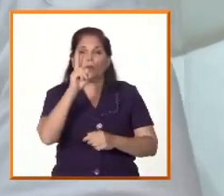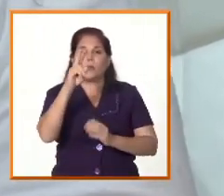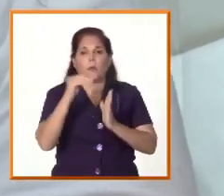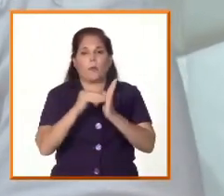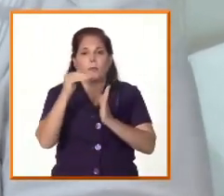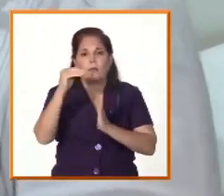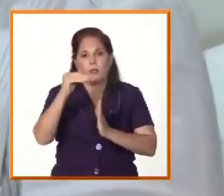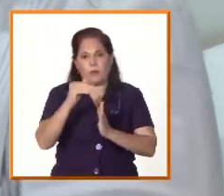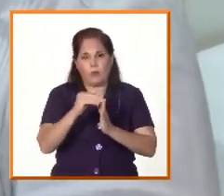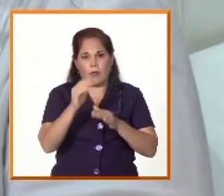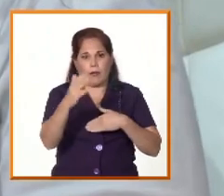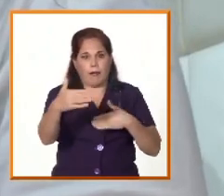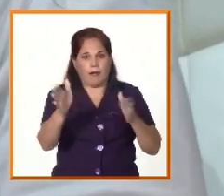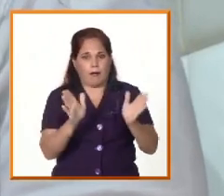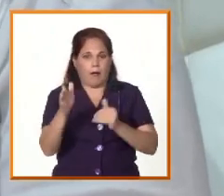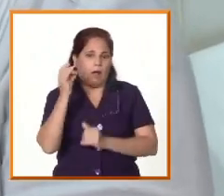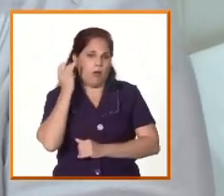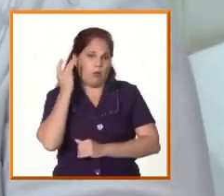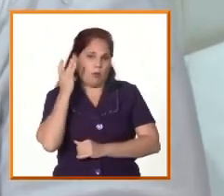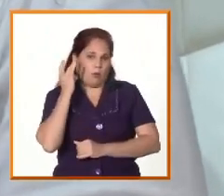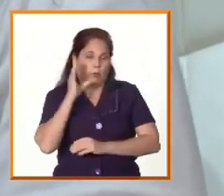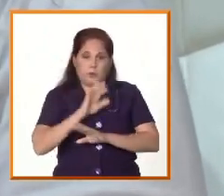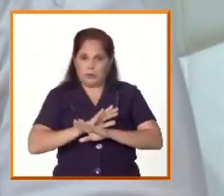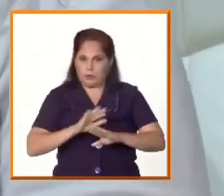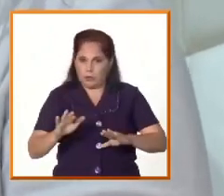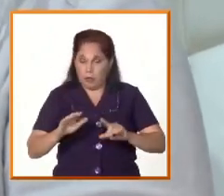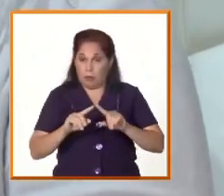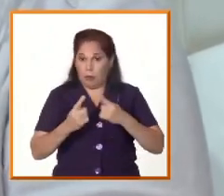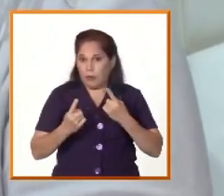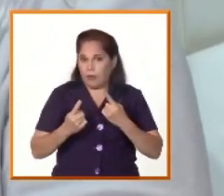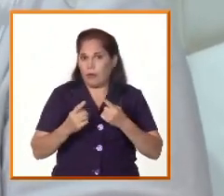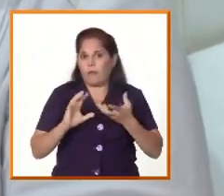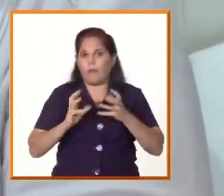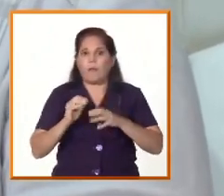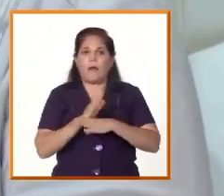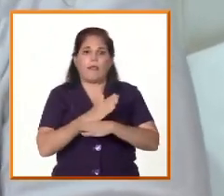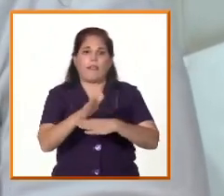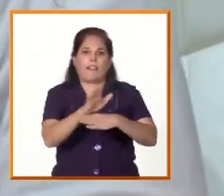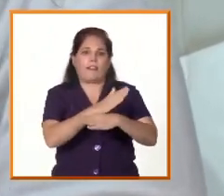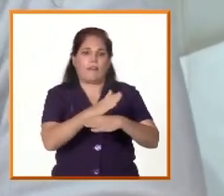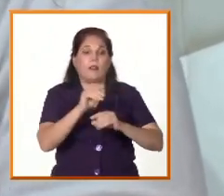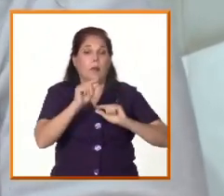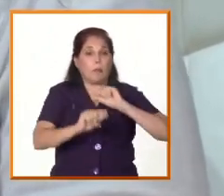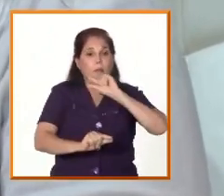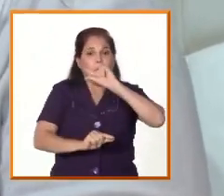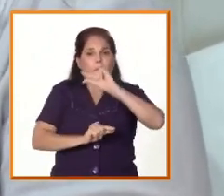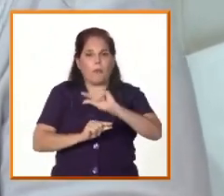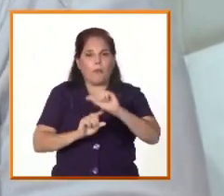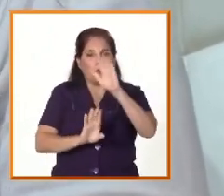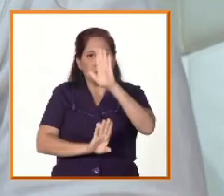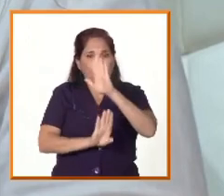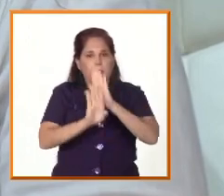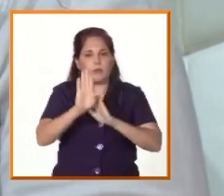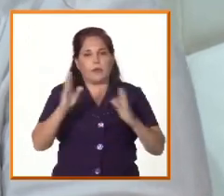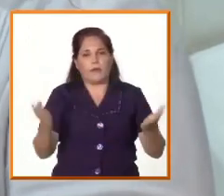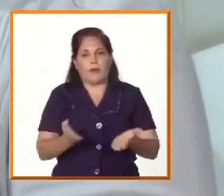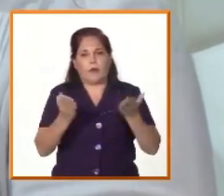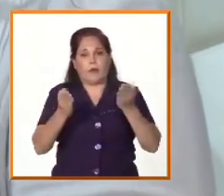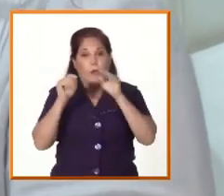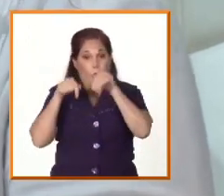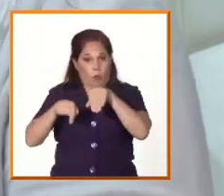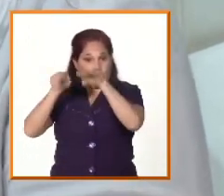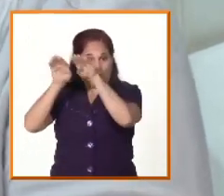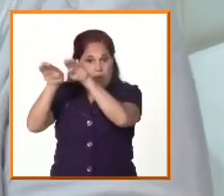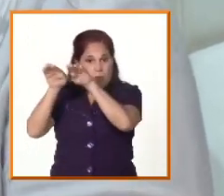millones de cajas de ron eso va la posibilidad de lógicamente ir recuperándo la producción hoy tenemos nivel de inventario de ron